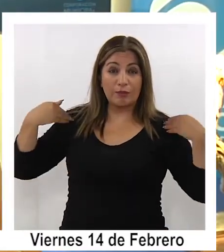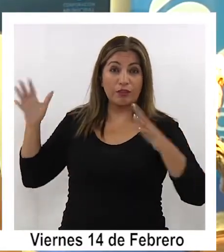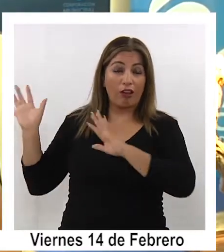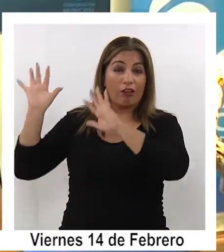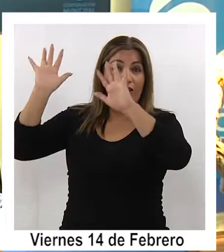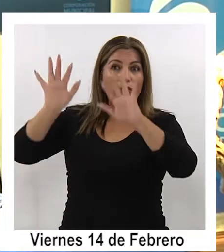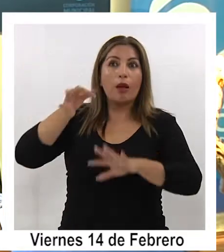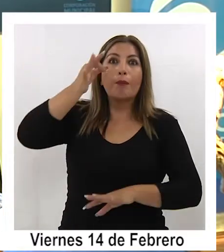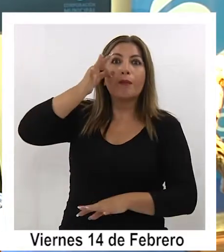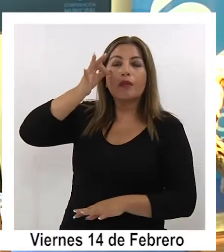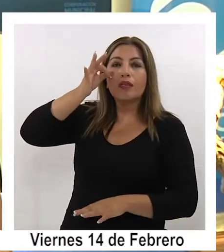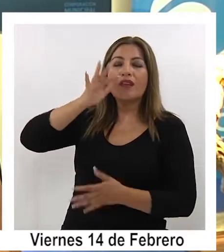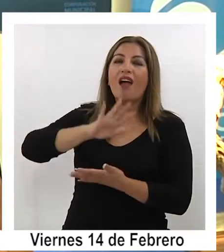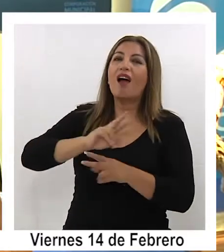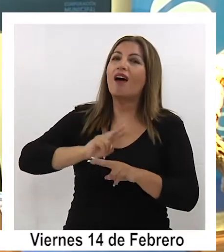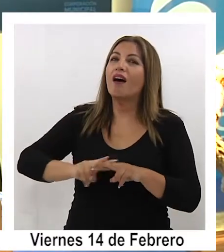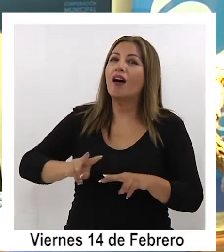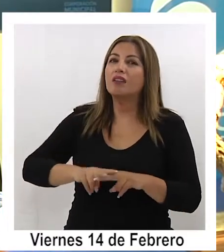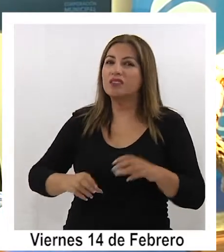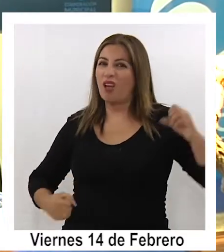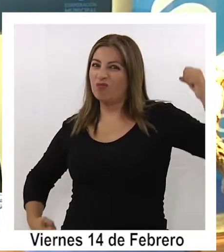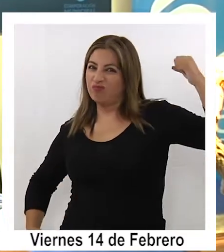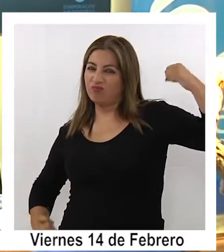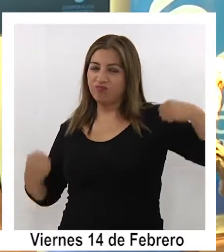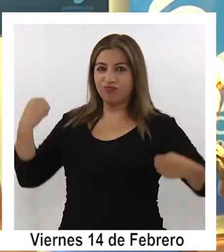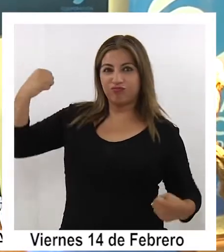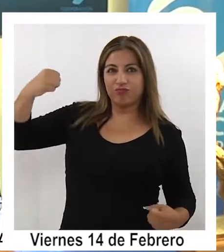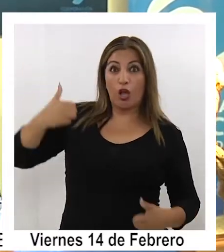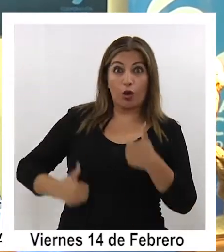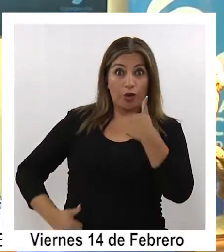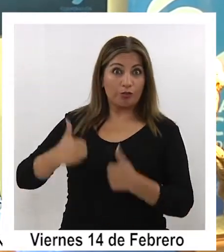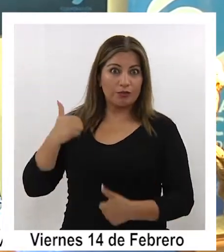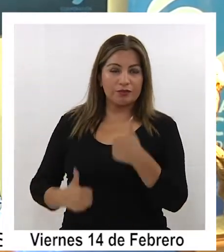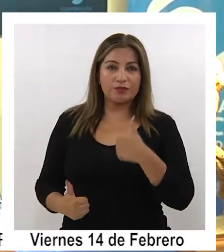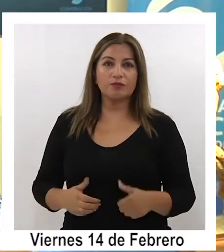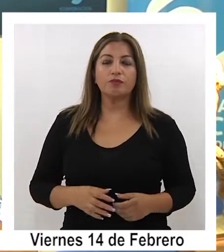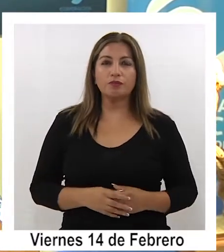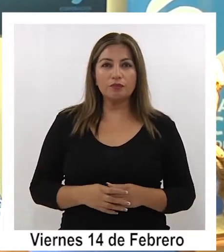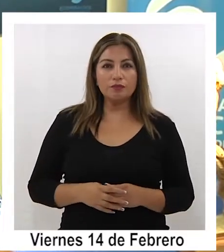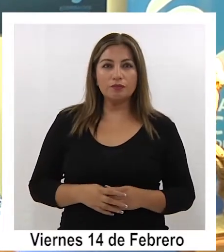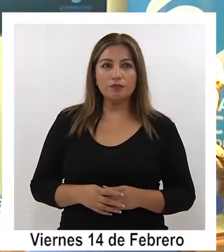deportistas arriba del escenario efectuando sus rutinas de pose, compitiendo,